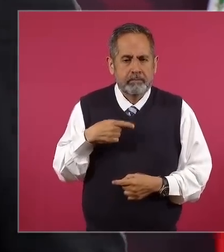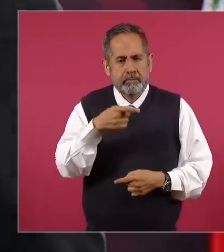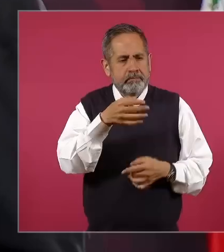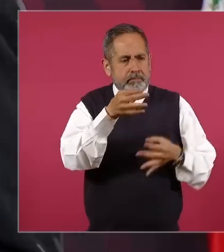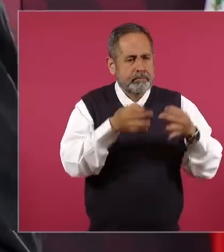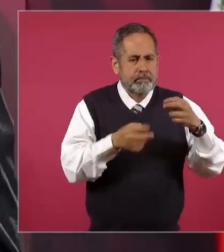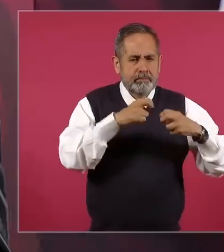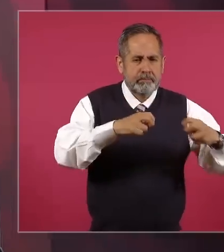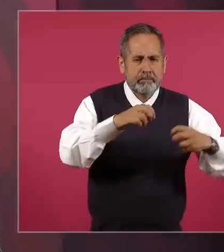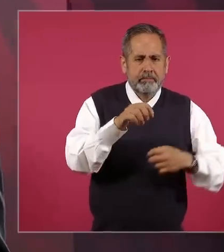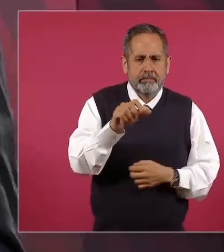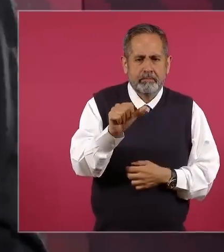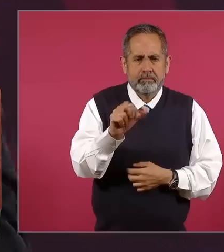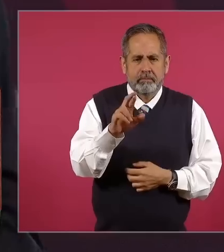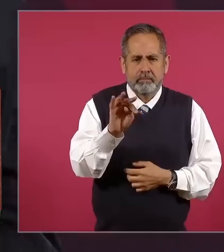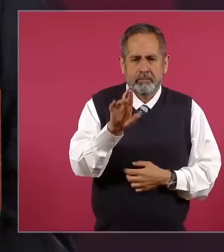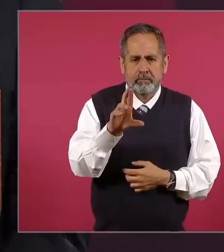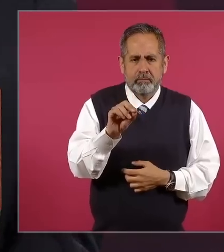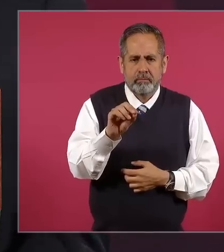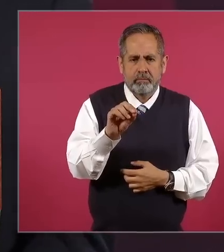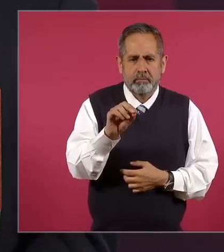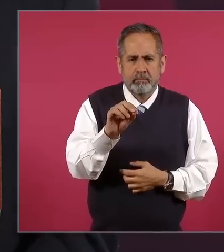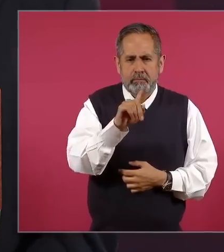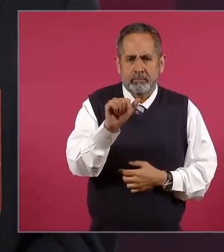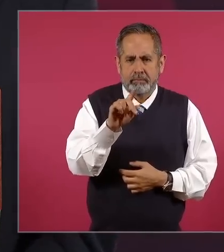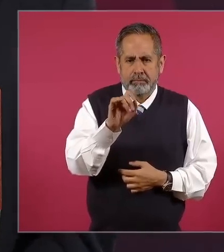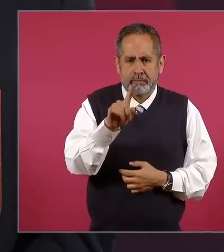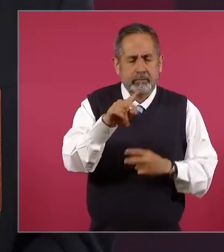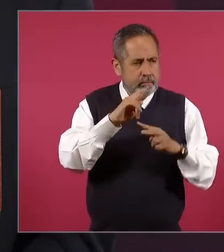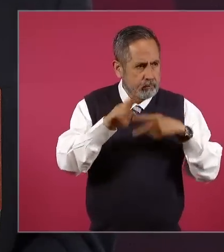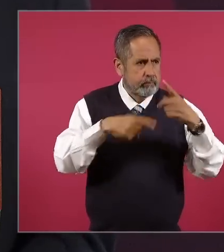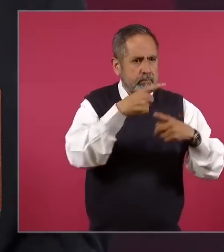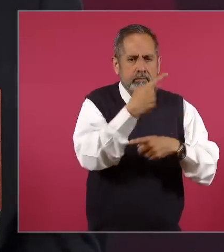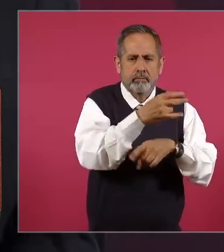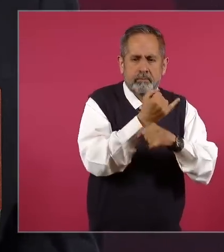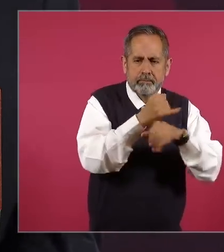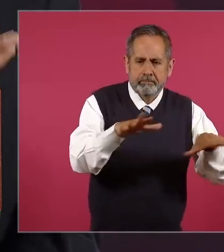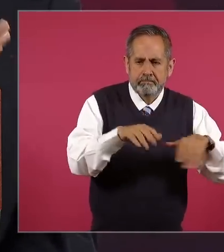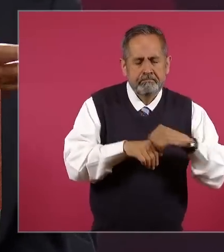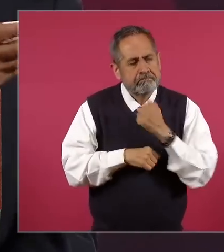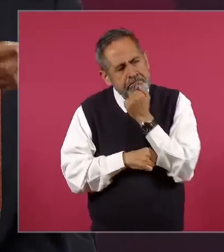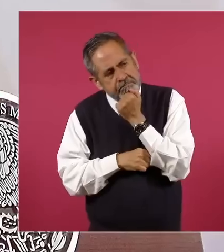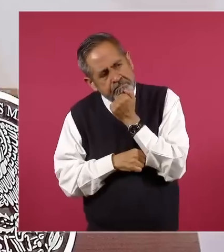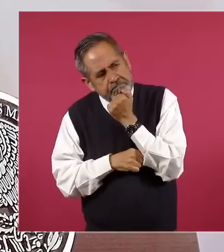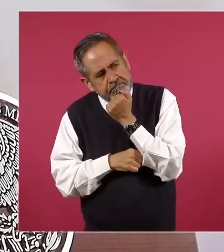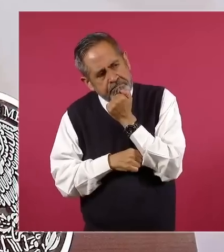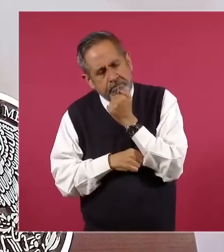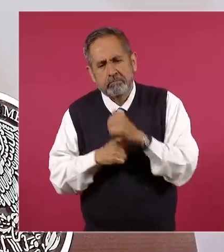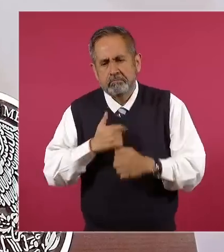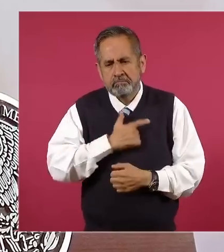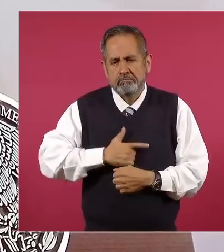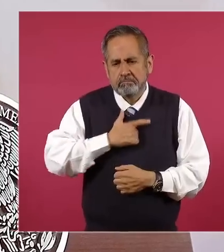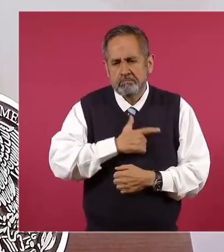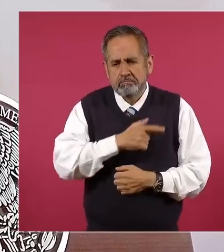ministro Arturo Saldívar a los informes y me gustaba